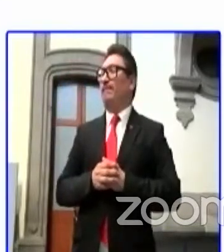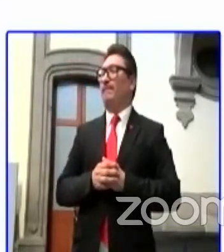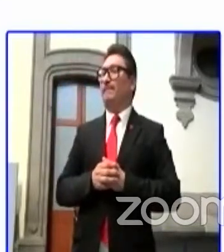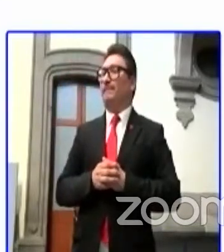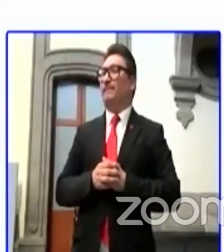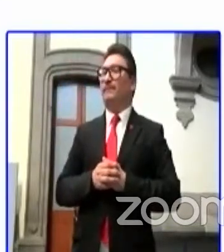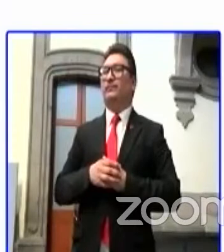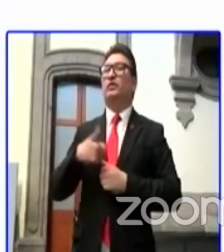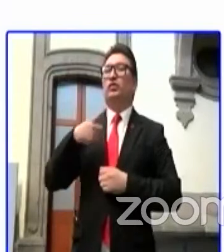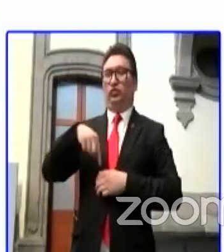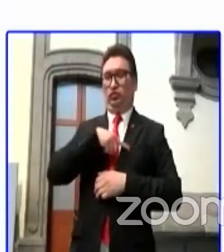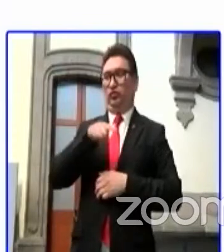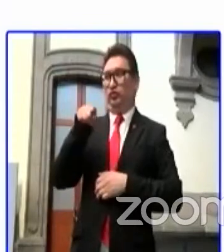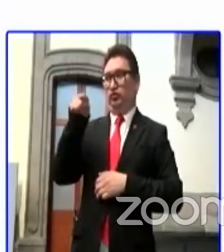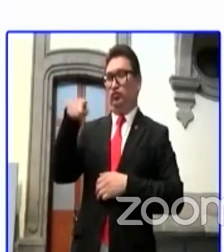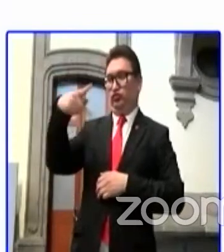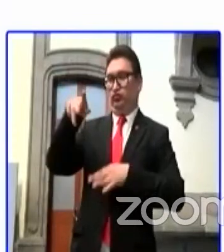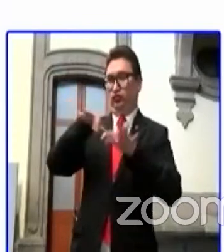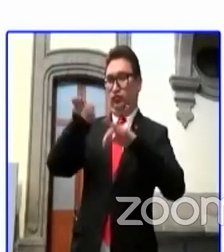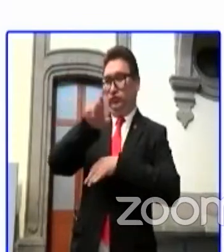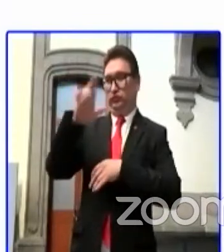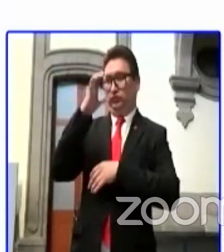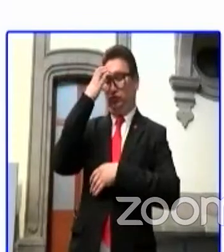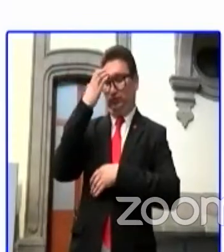Nuestro reconocimiento para usted, maestra.